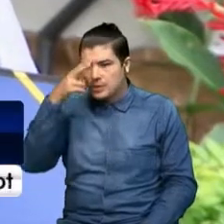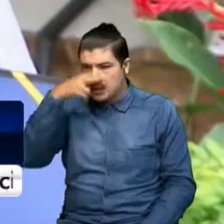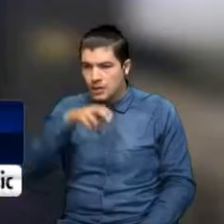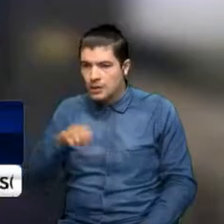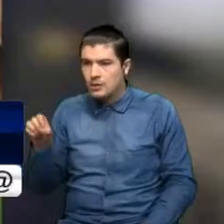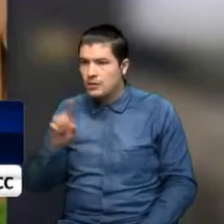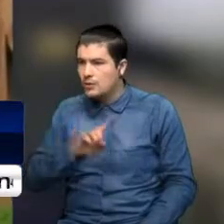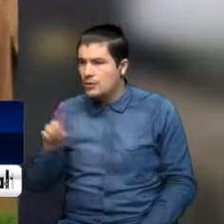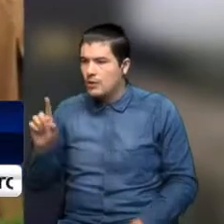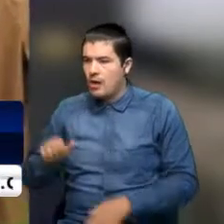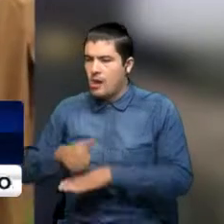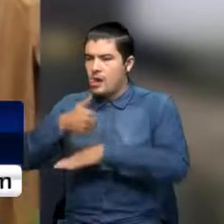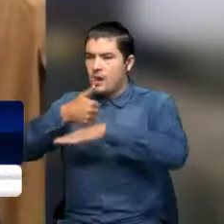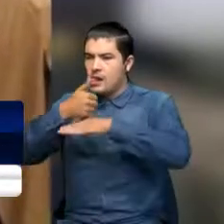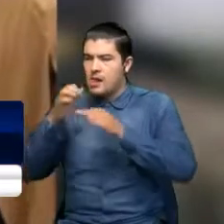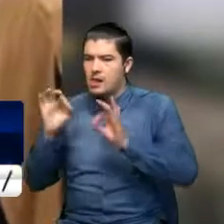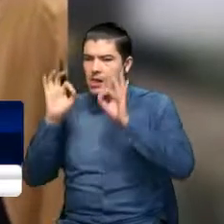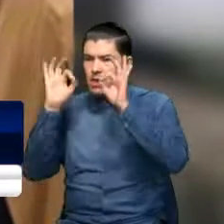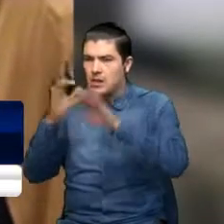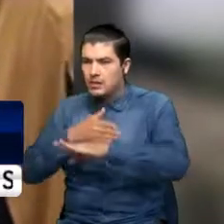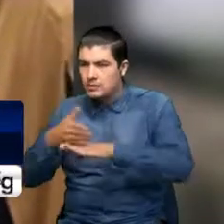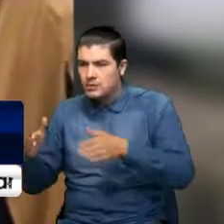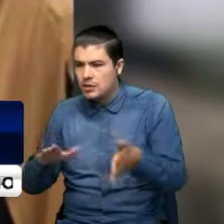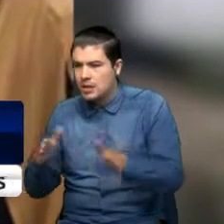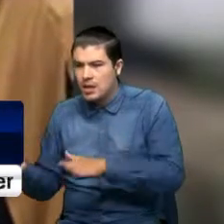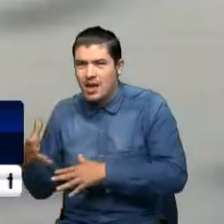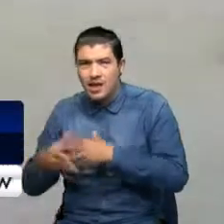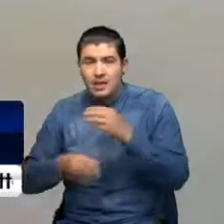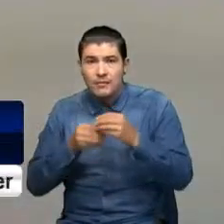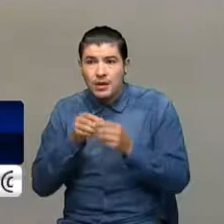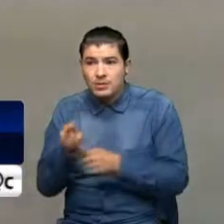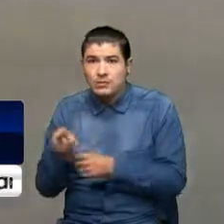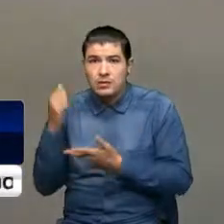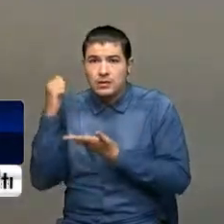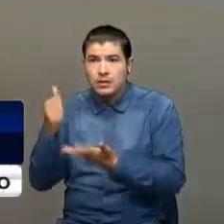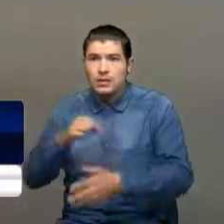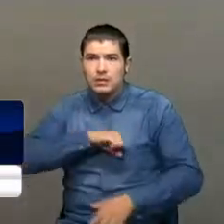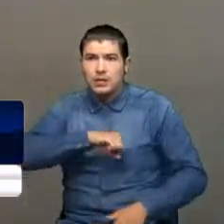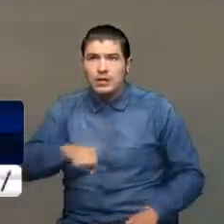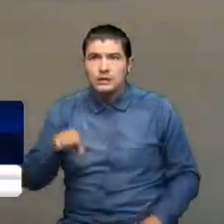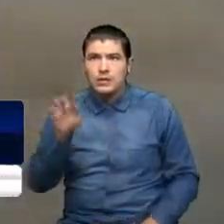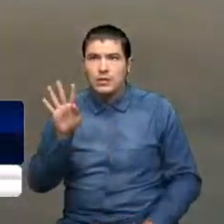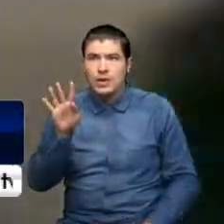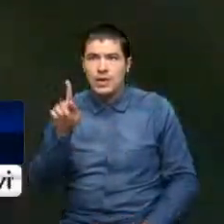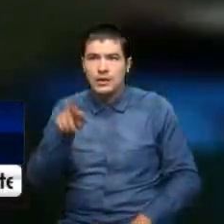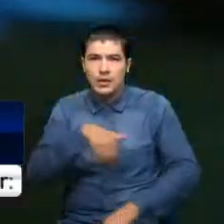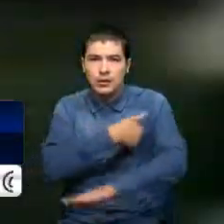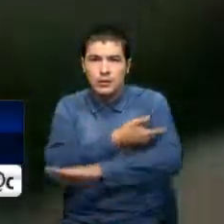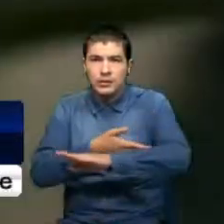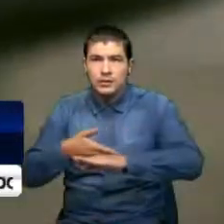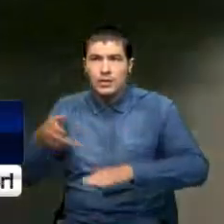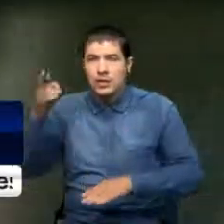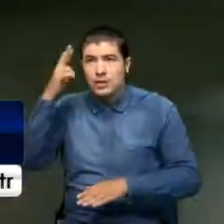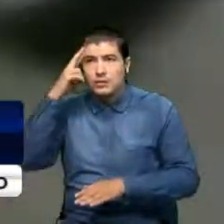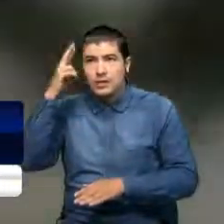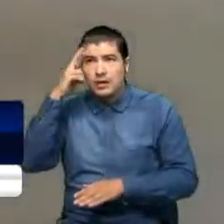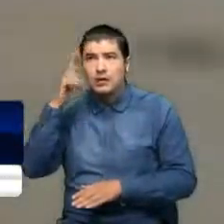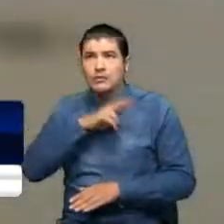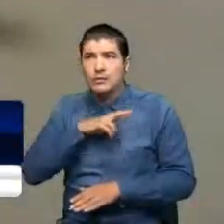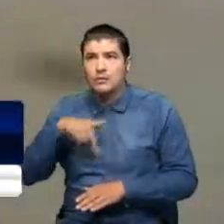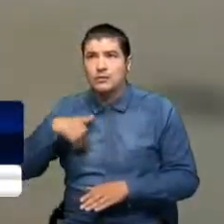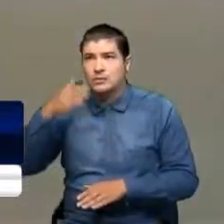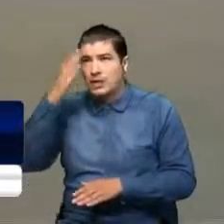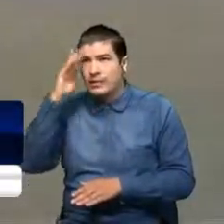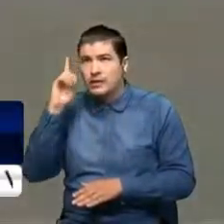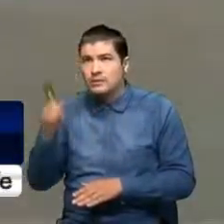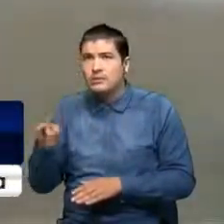al ascenso póstumo que tienen derecho a una indemnización del 40 y un millón de pesos donde sabemos que todas las fallas fue por la seguridad